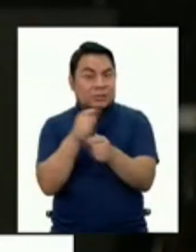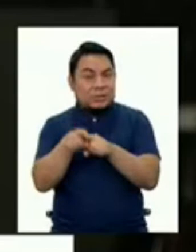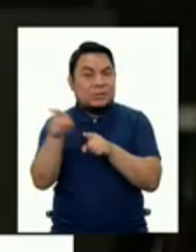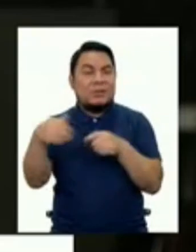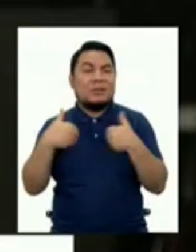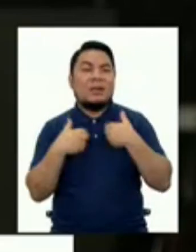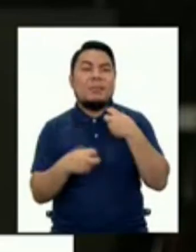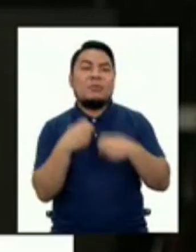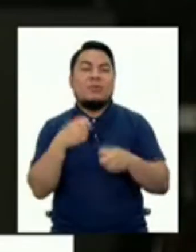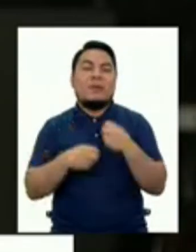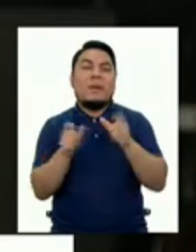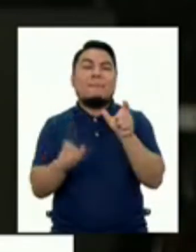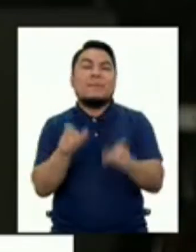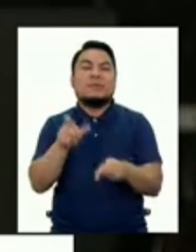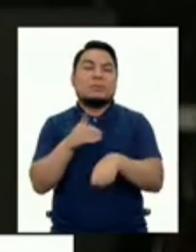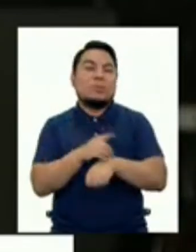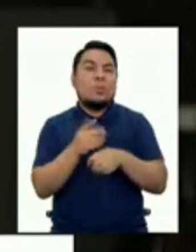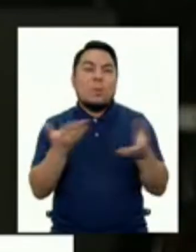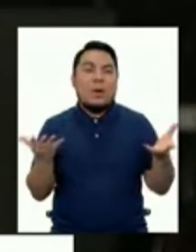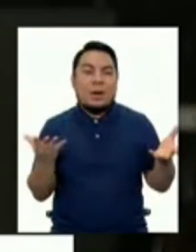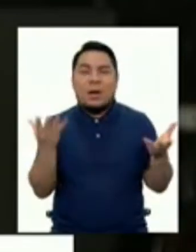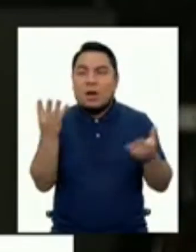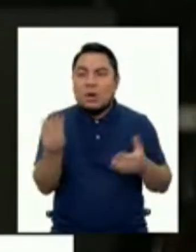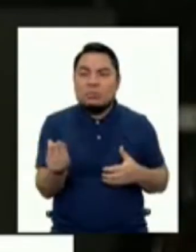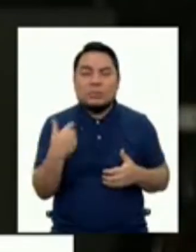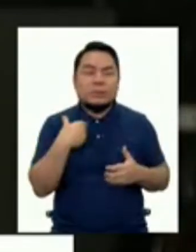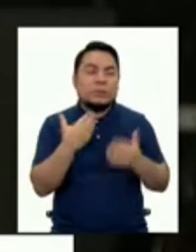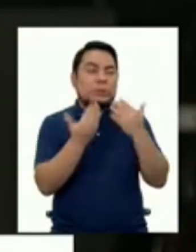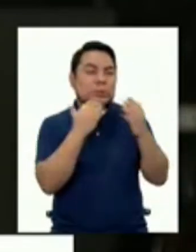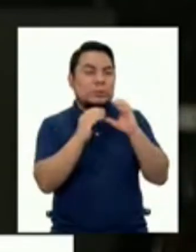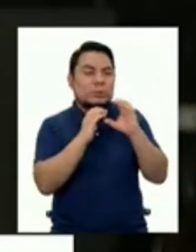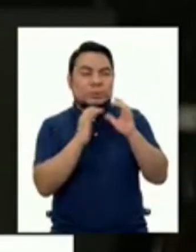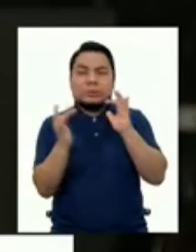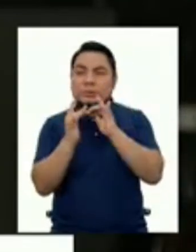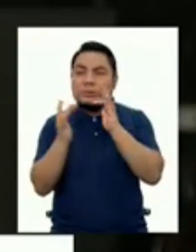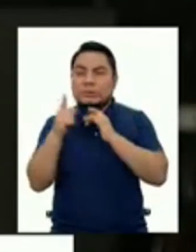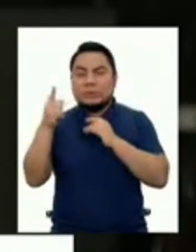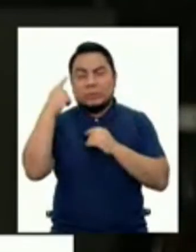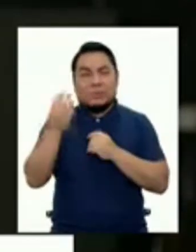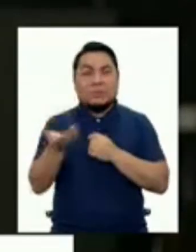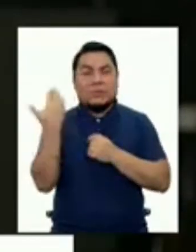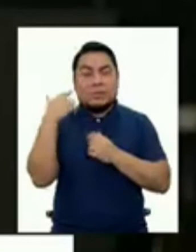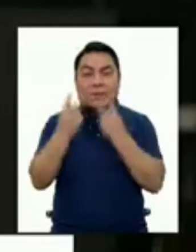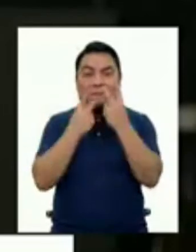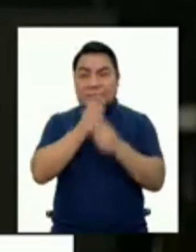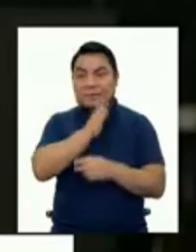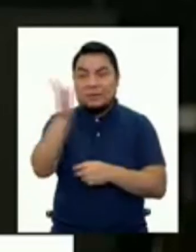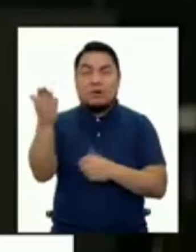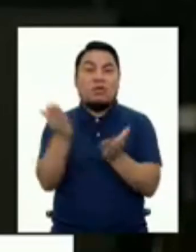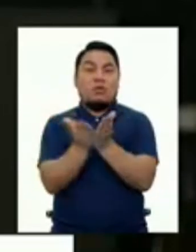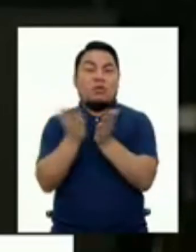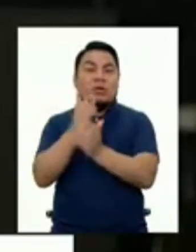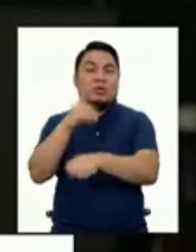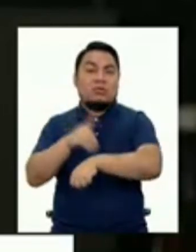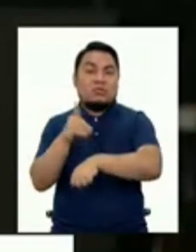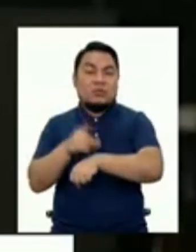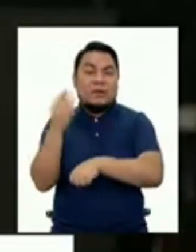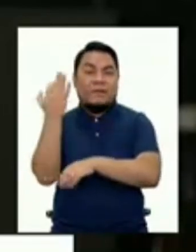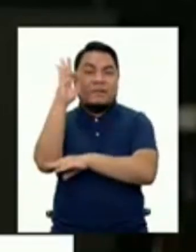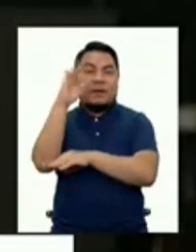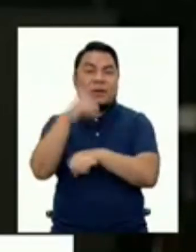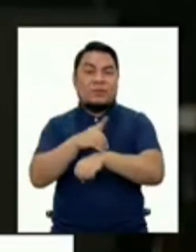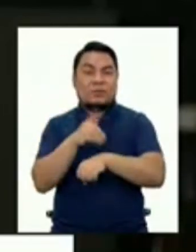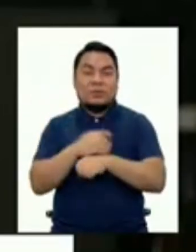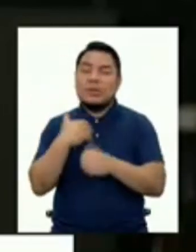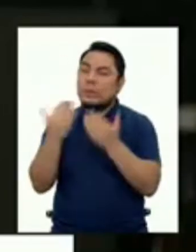un problema de recursos humanos que estamos en permanente diálogo establecido desde el día de nuestra visita con el Colegio Médico y la Federación Médica,